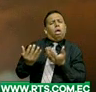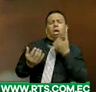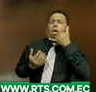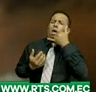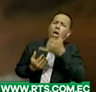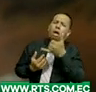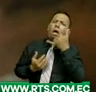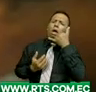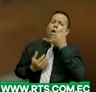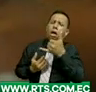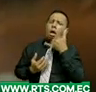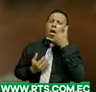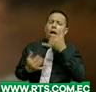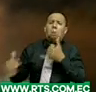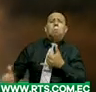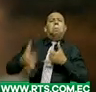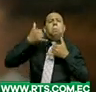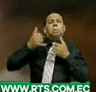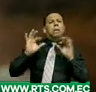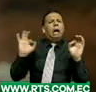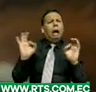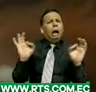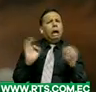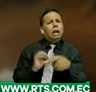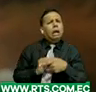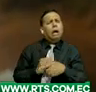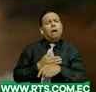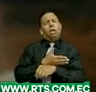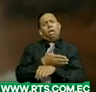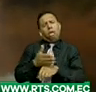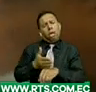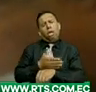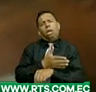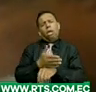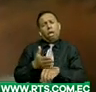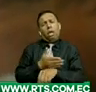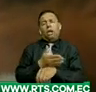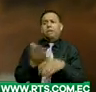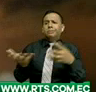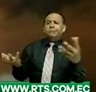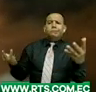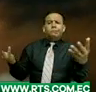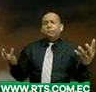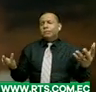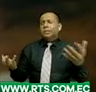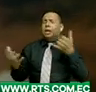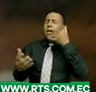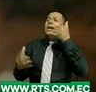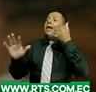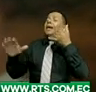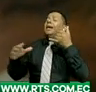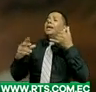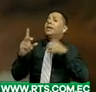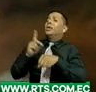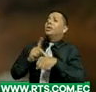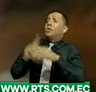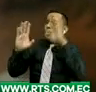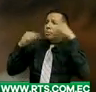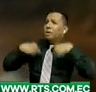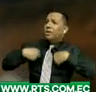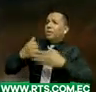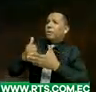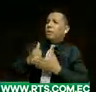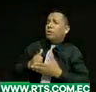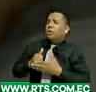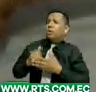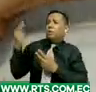llama, a veces no contestan, a veces sí contestan, que no hay doctor para hacerme atender, para que ellos me hagan la